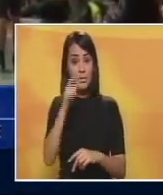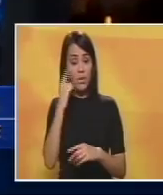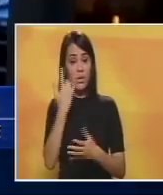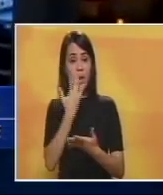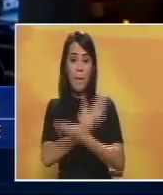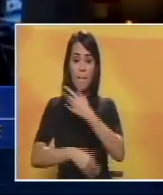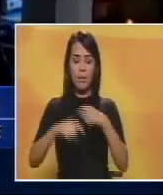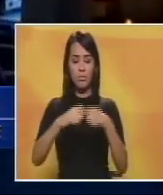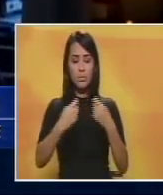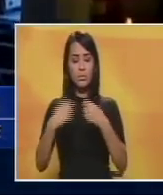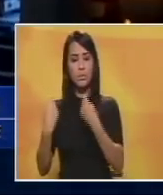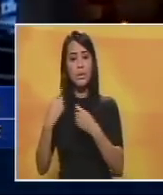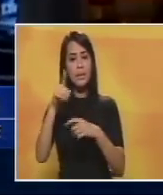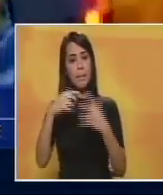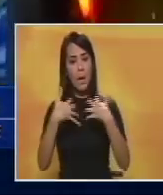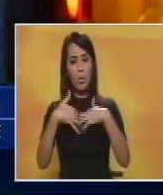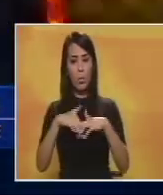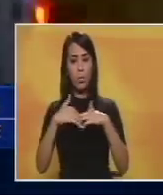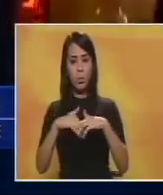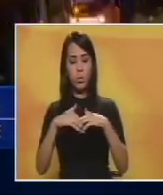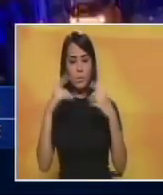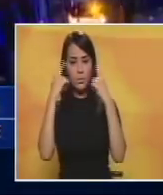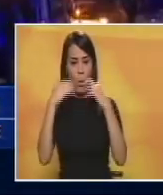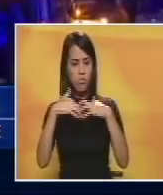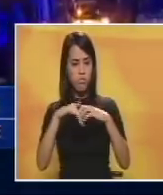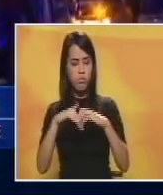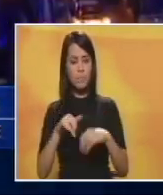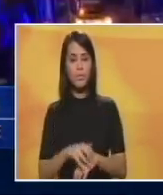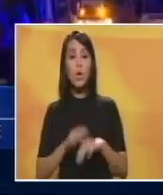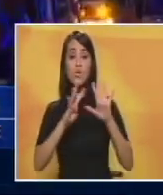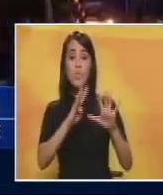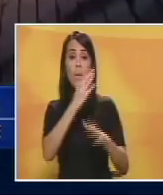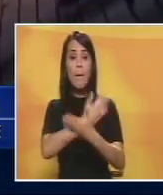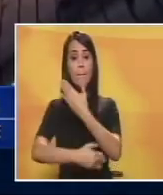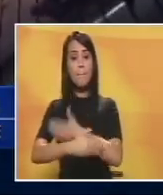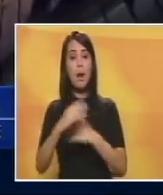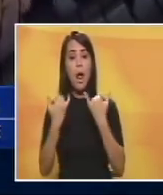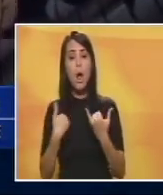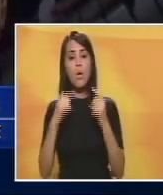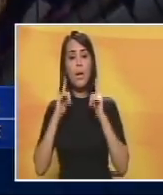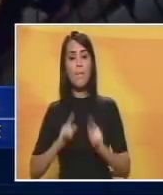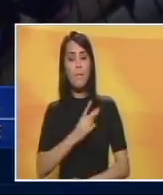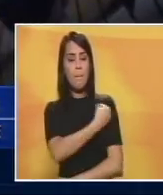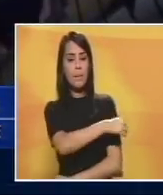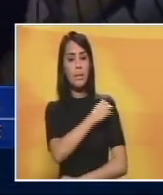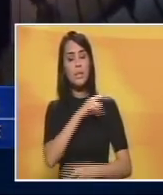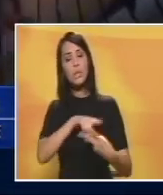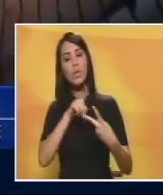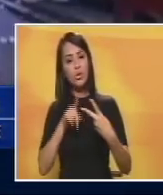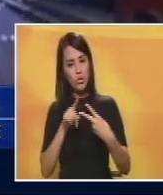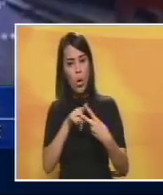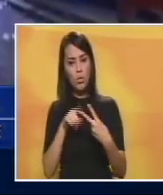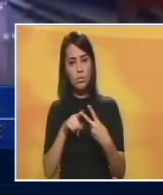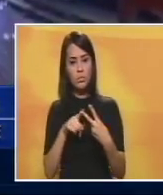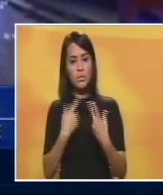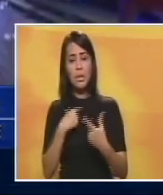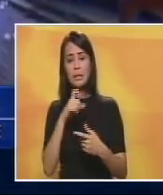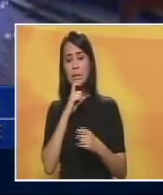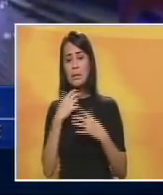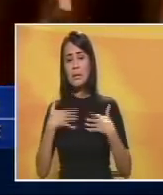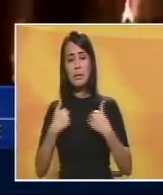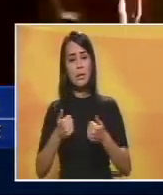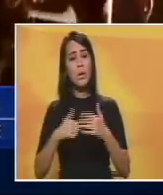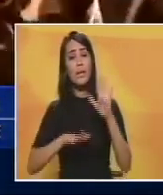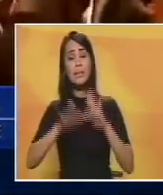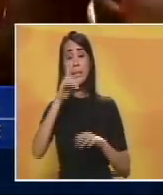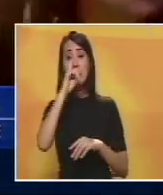y traumatismos cranoencefálicos. Se conoció que 9 de los lesionados están hospitalizados y que 2 de los que se encuentran graves tienen